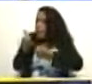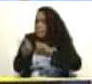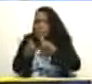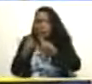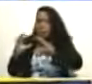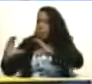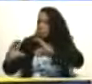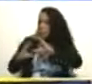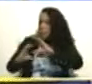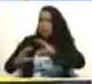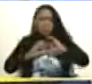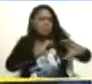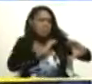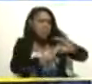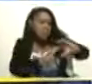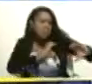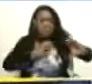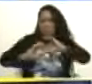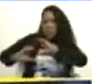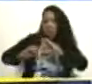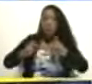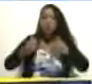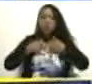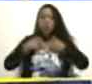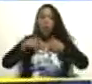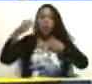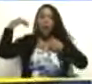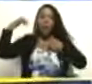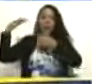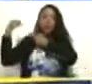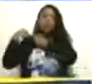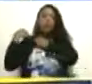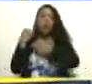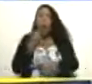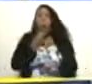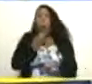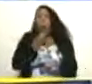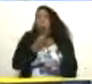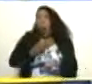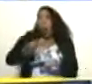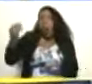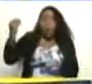Conversadita. Yo fui presidente muy jovencito, estaba yo.